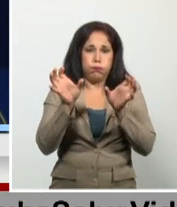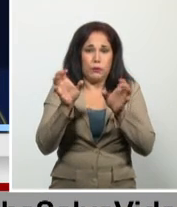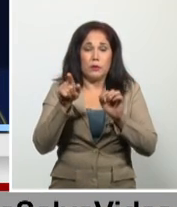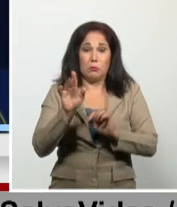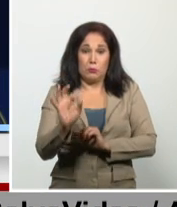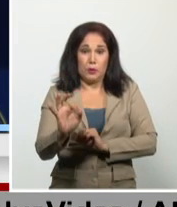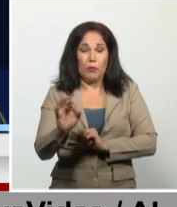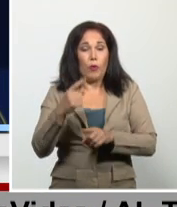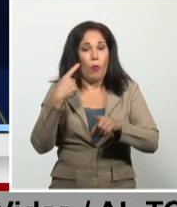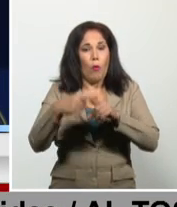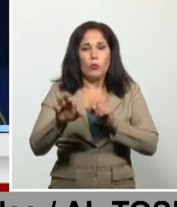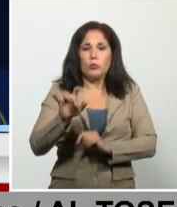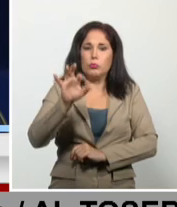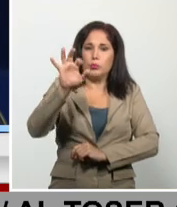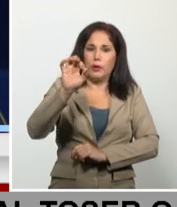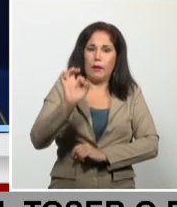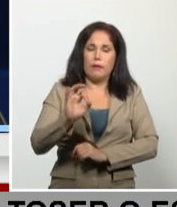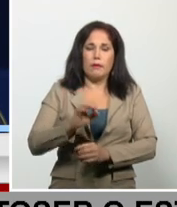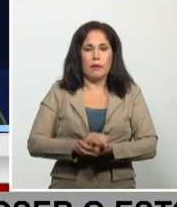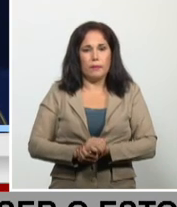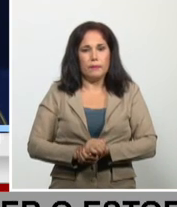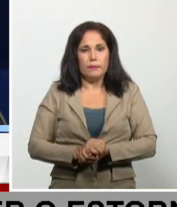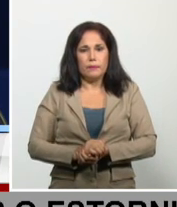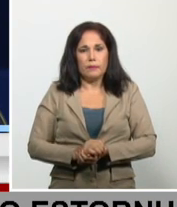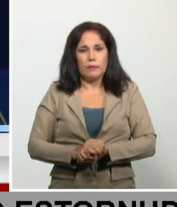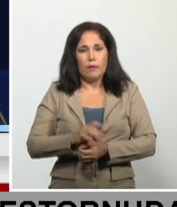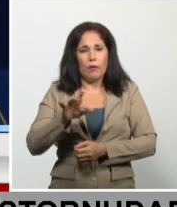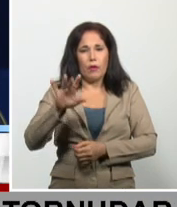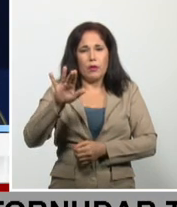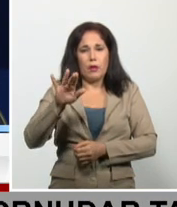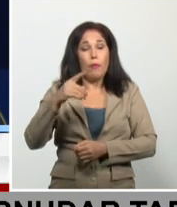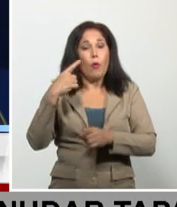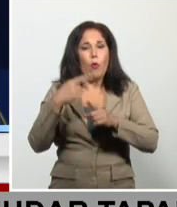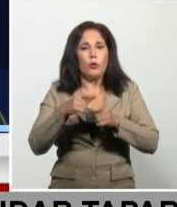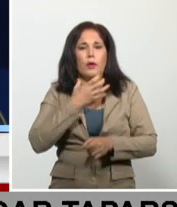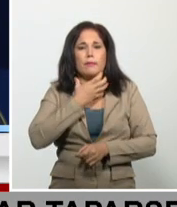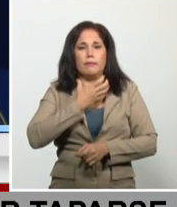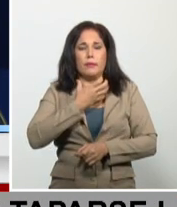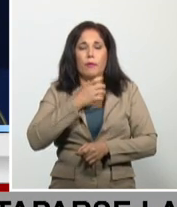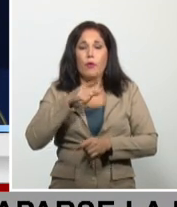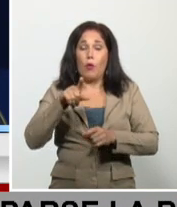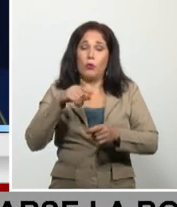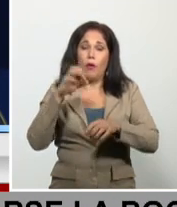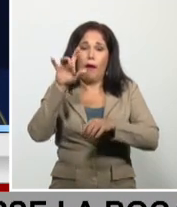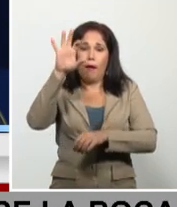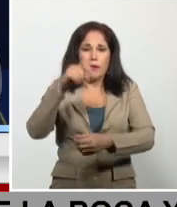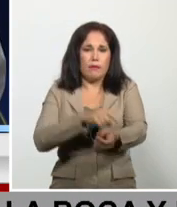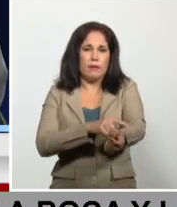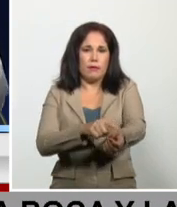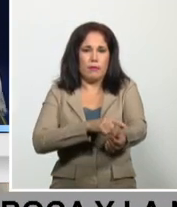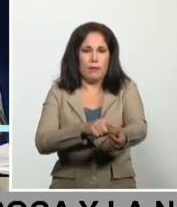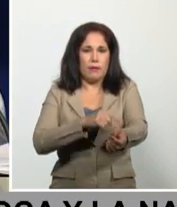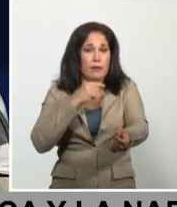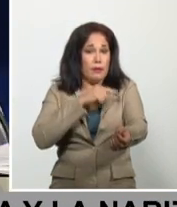una tumoración maligna, un hipotiroidismo y una leucemia. Son los casos